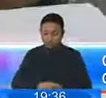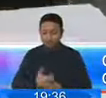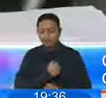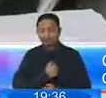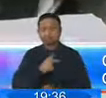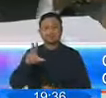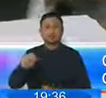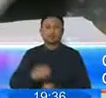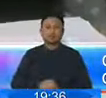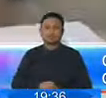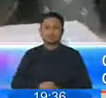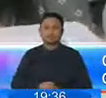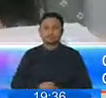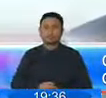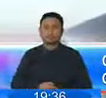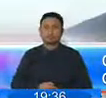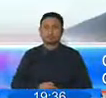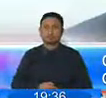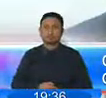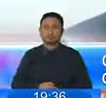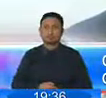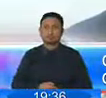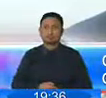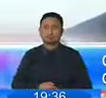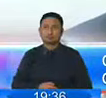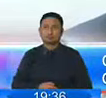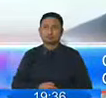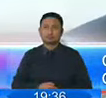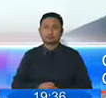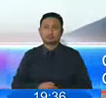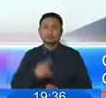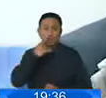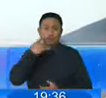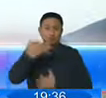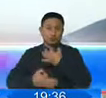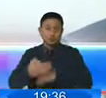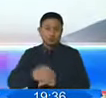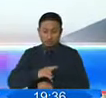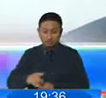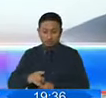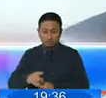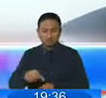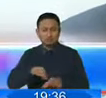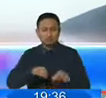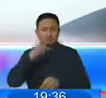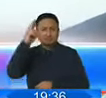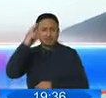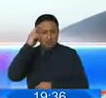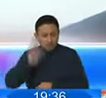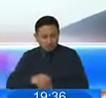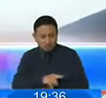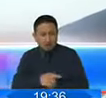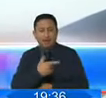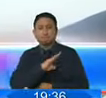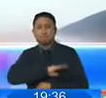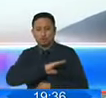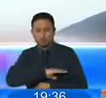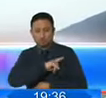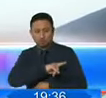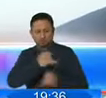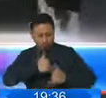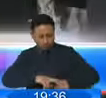que se llevó a cabo este lunes. En donde el señor juez constitucional ha dado la razón al municipio para que se